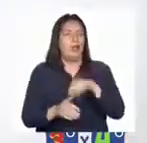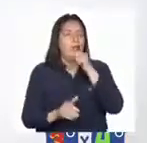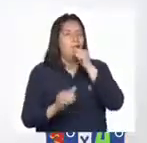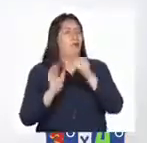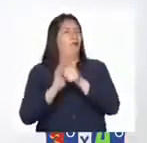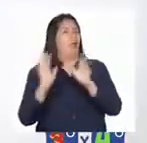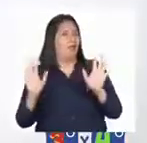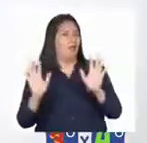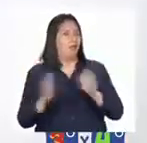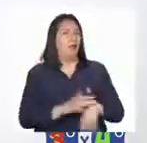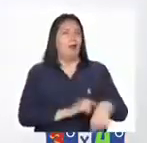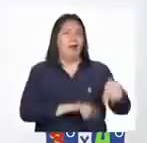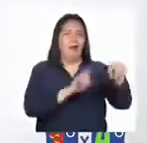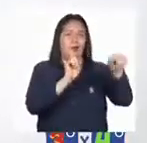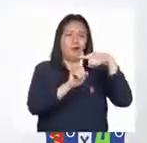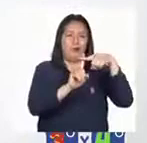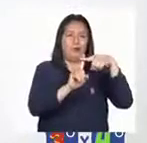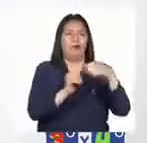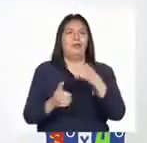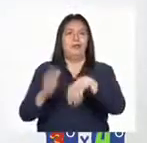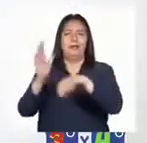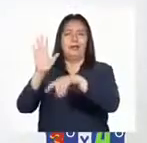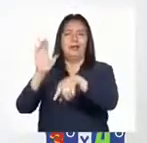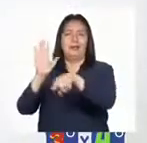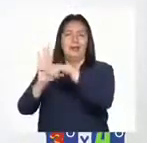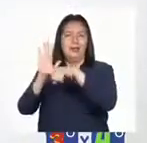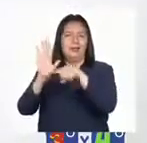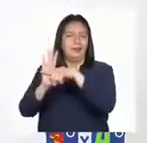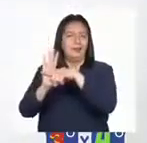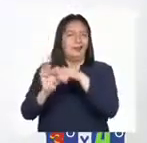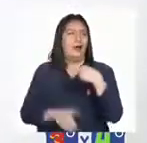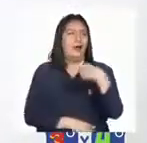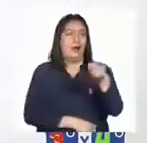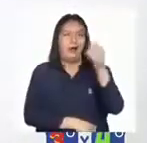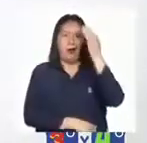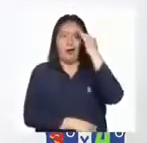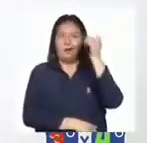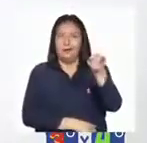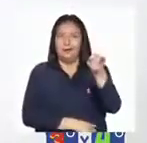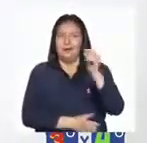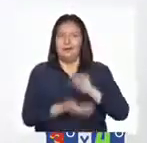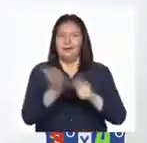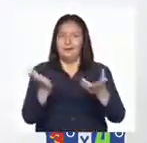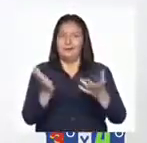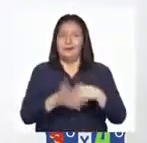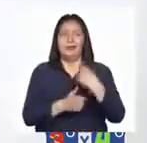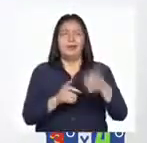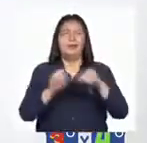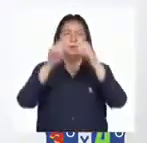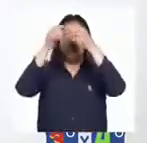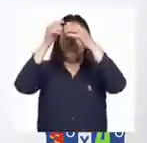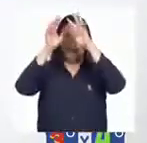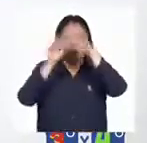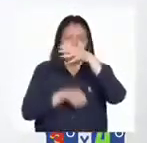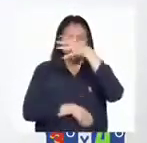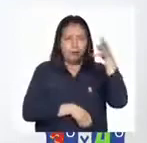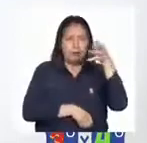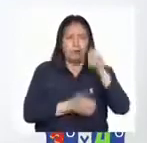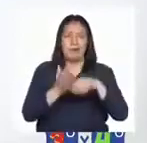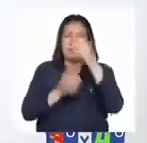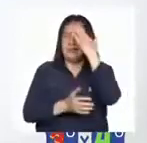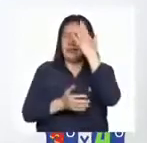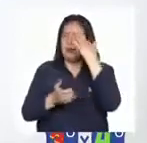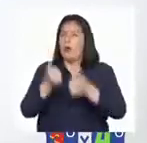secretas, la adición y la sustracción. Y además conoceremos un esquema que nos ayudará a saber perfectamente